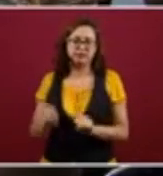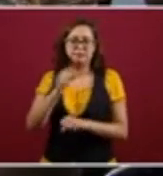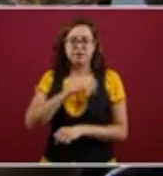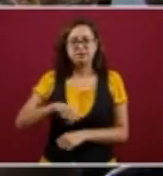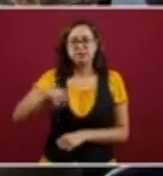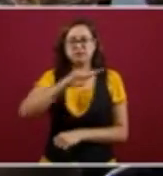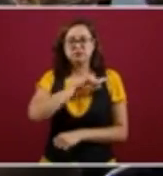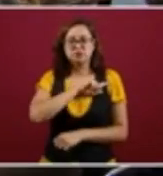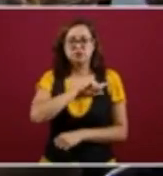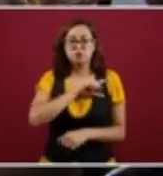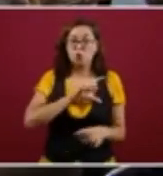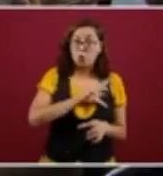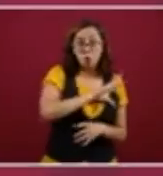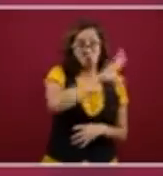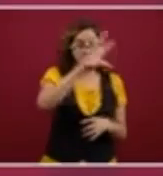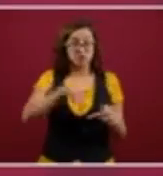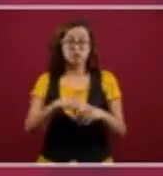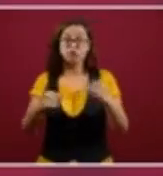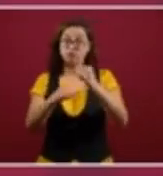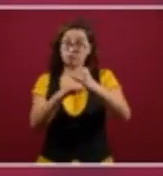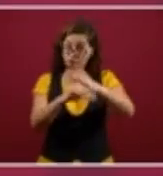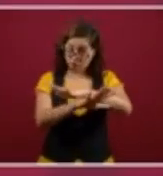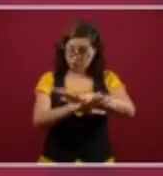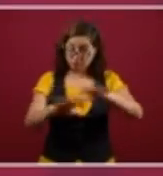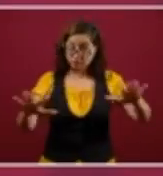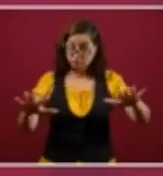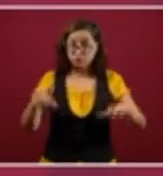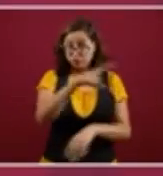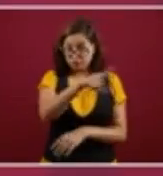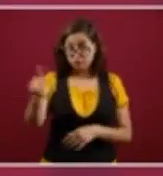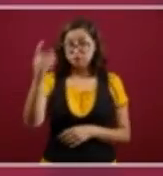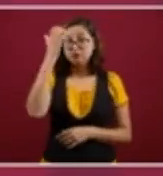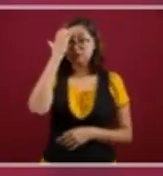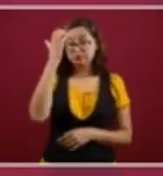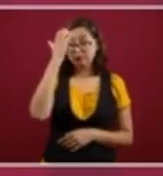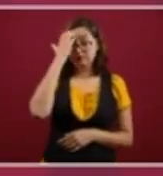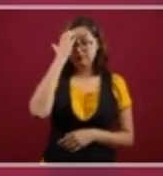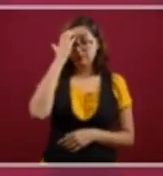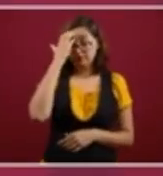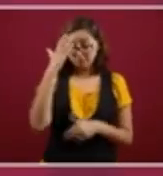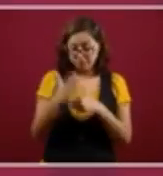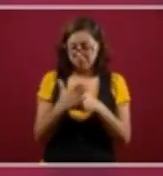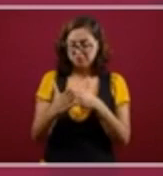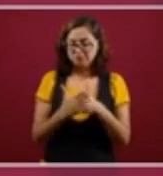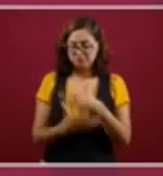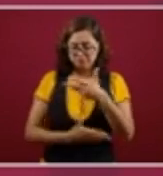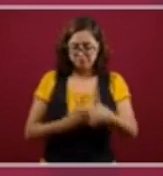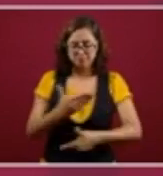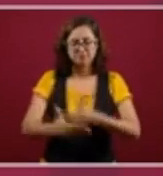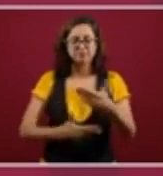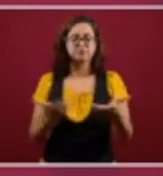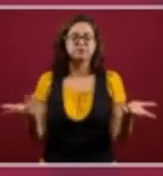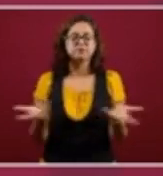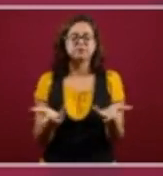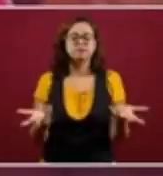toda la información para que se sepa lo que…